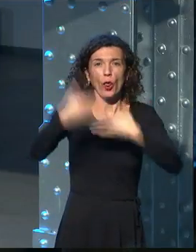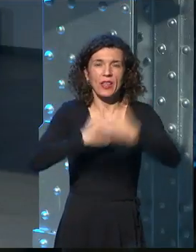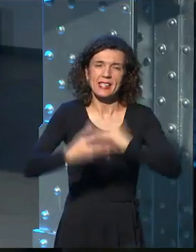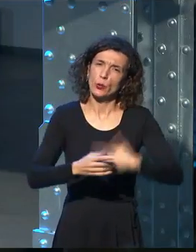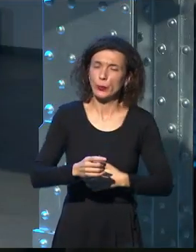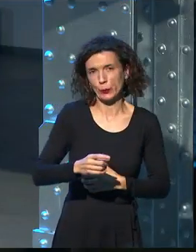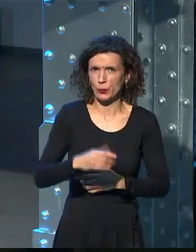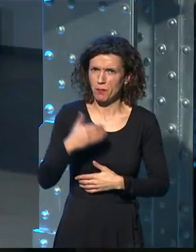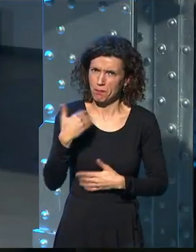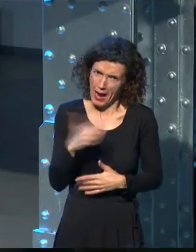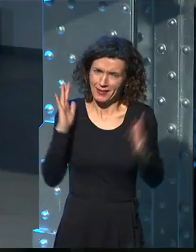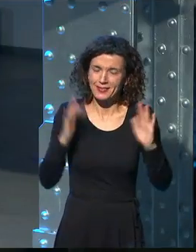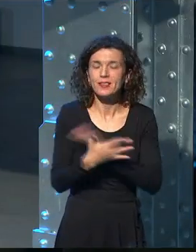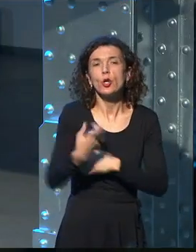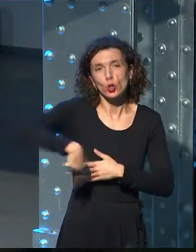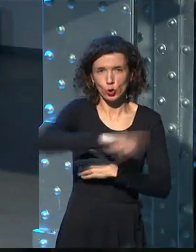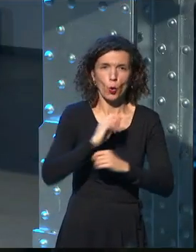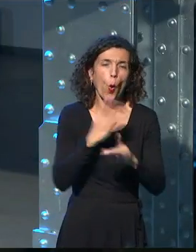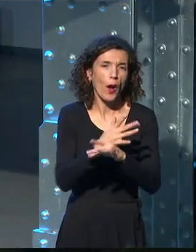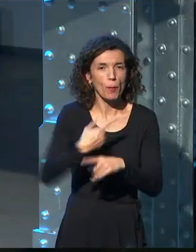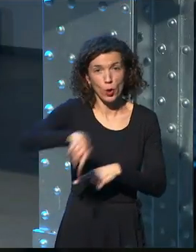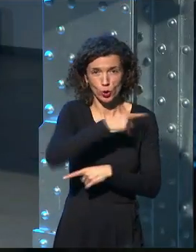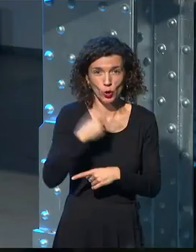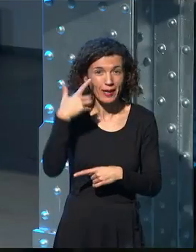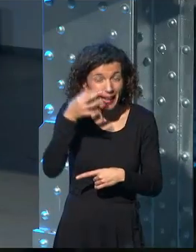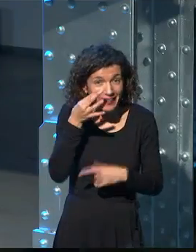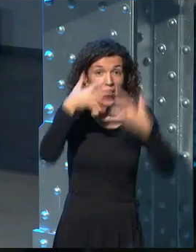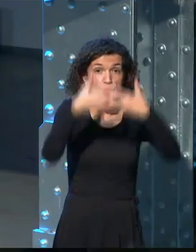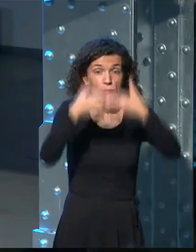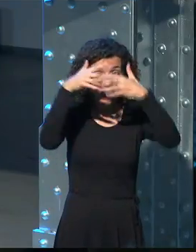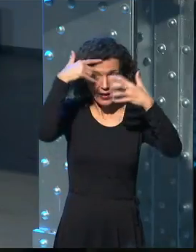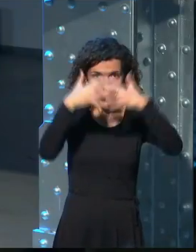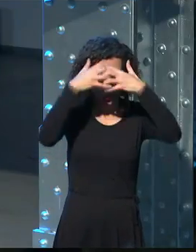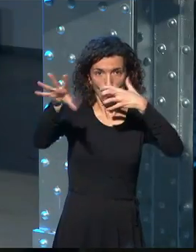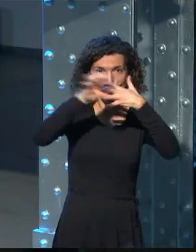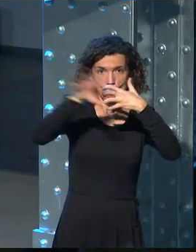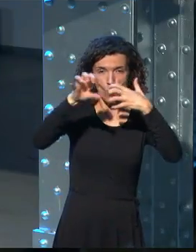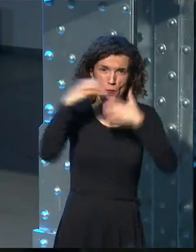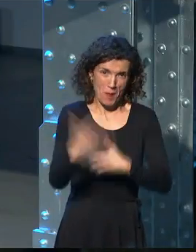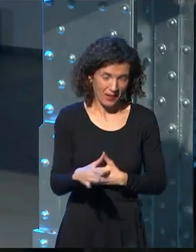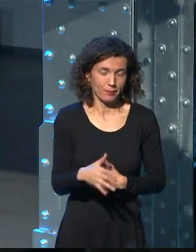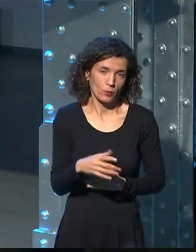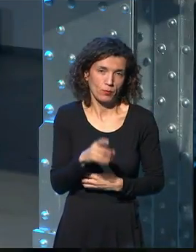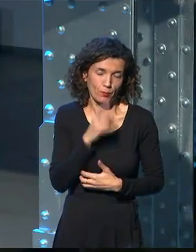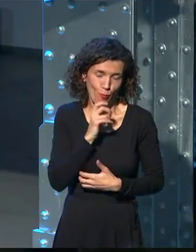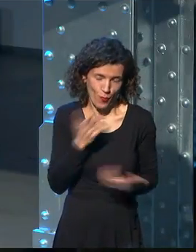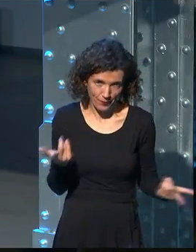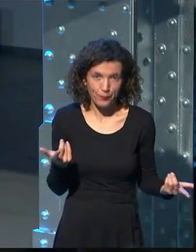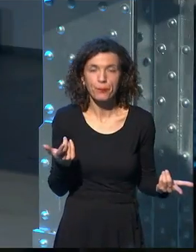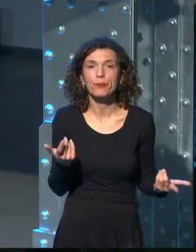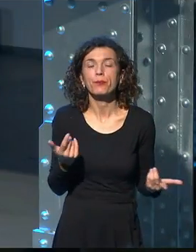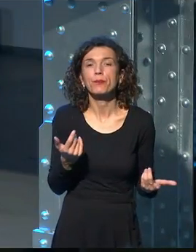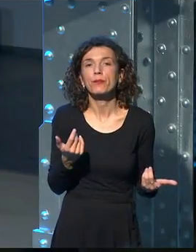hacer un juego para que veáis lo malos que somos procesando un tipo de información muy determinada, que es información